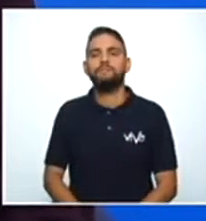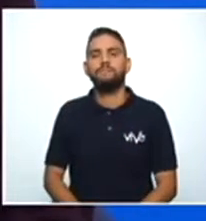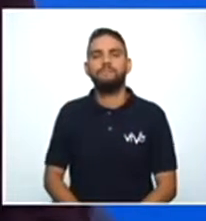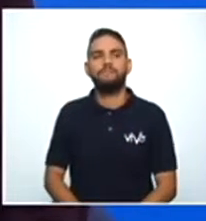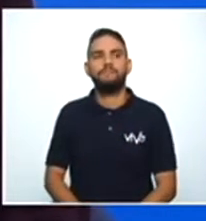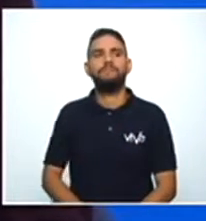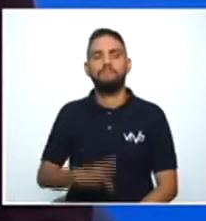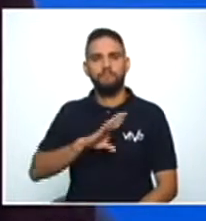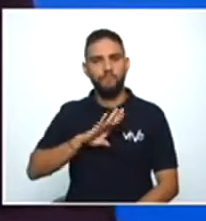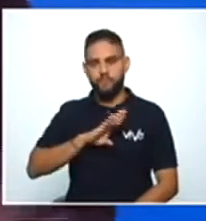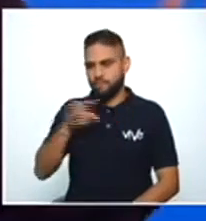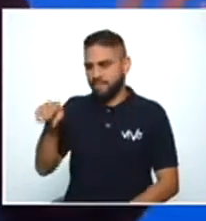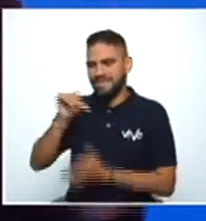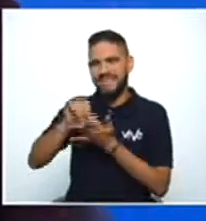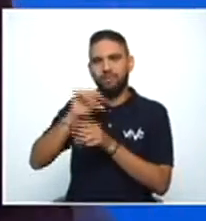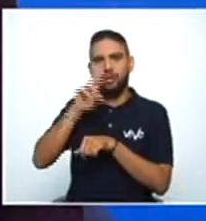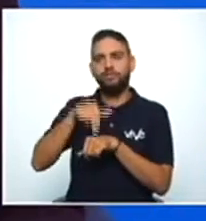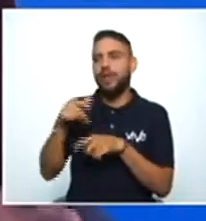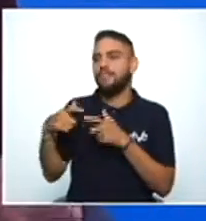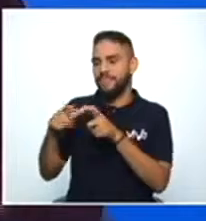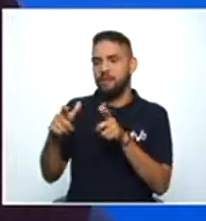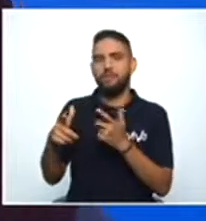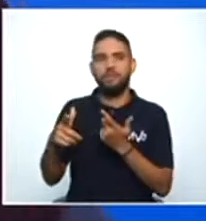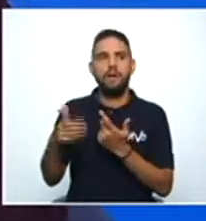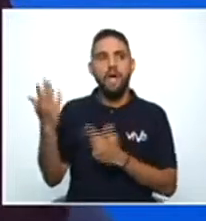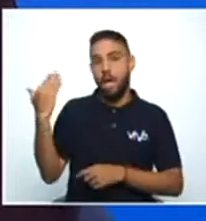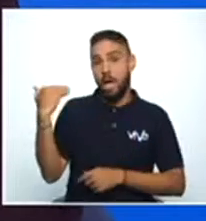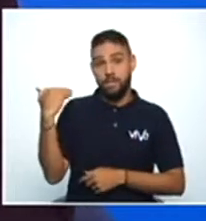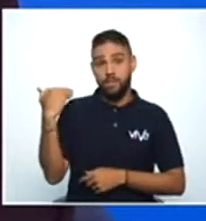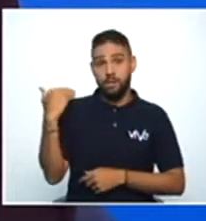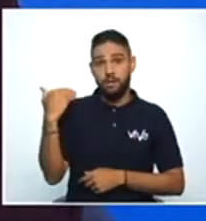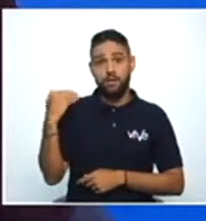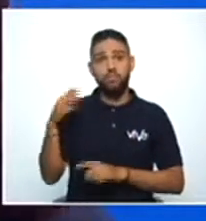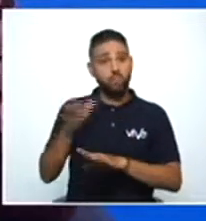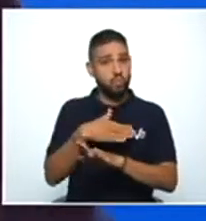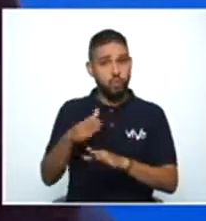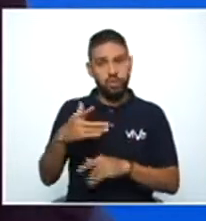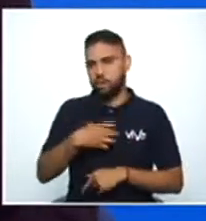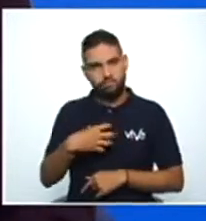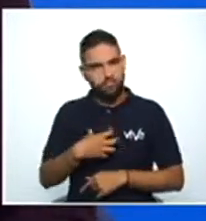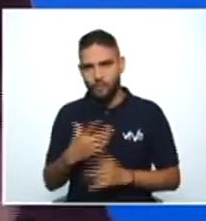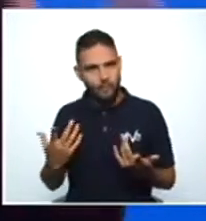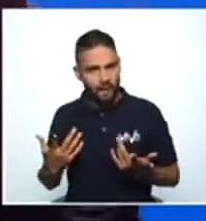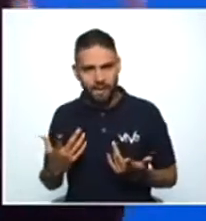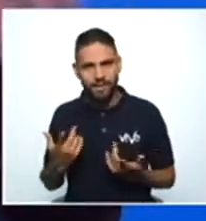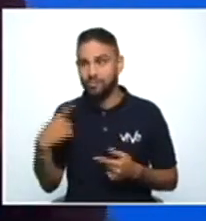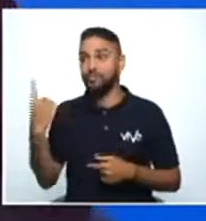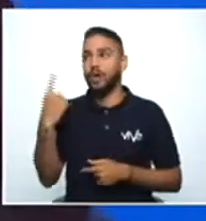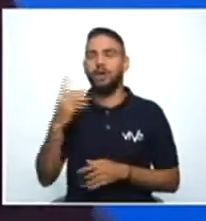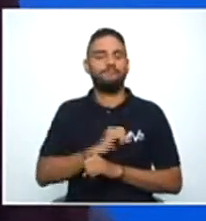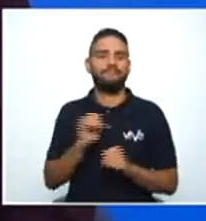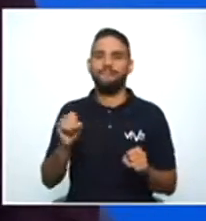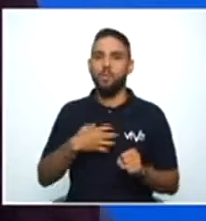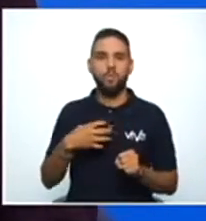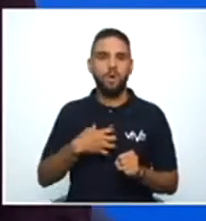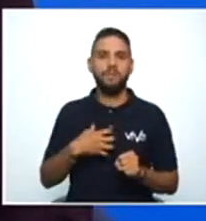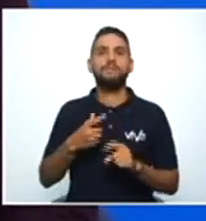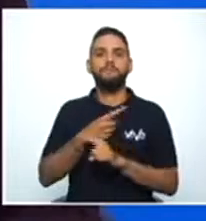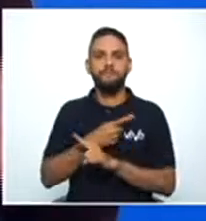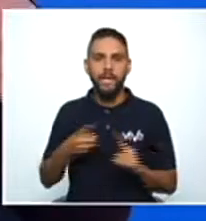tenemos dentro del centro nacional del disco que no se hubiese podido lograr del punto esta musical por si solas se lograron porque hay unos